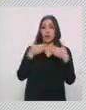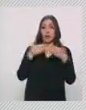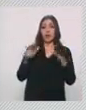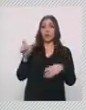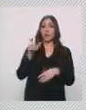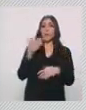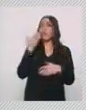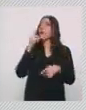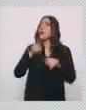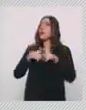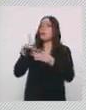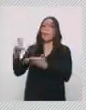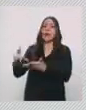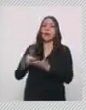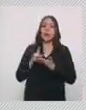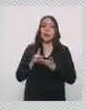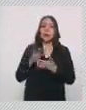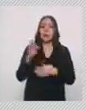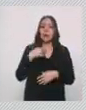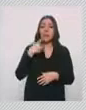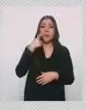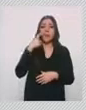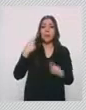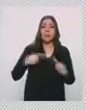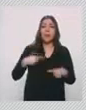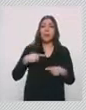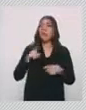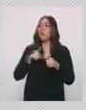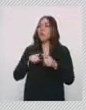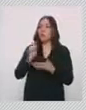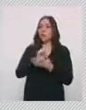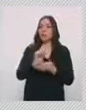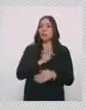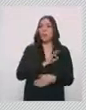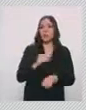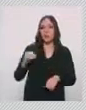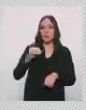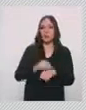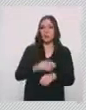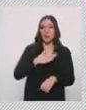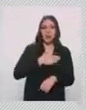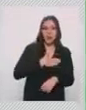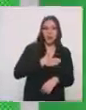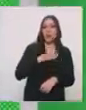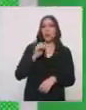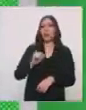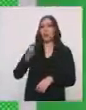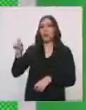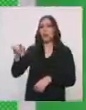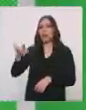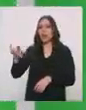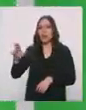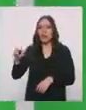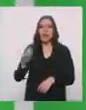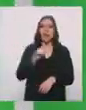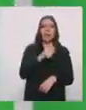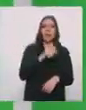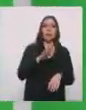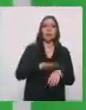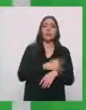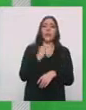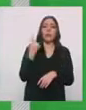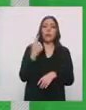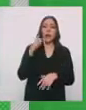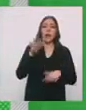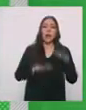tenga de dónde agarrarme, no encontrar alguna persona que poner, pónganme a mí, Fernando, pongan a Alex, pongan a Alejandra, porque la resiliencia en